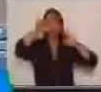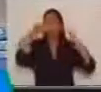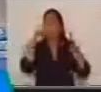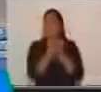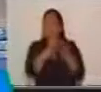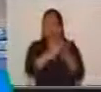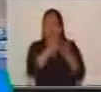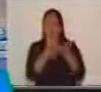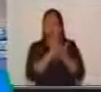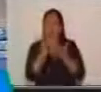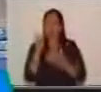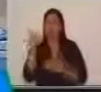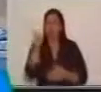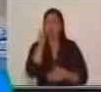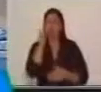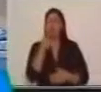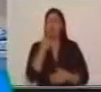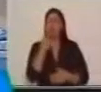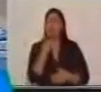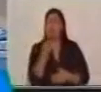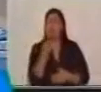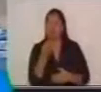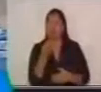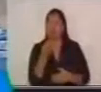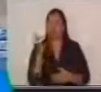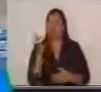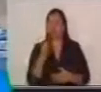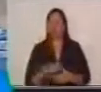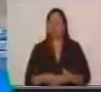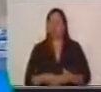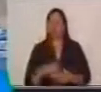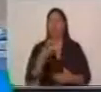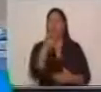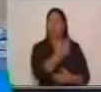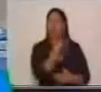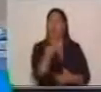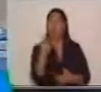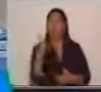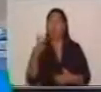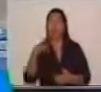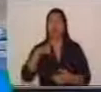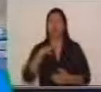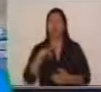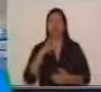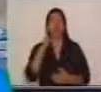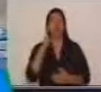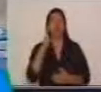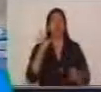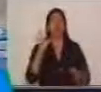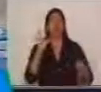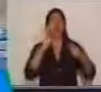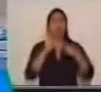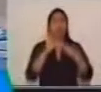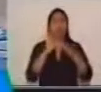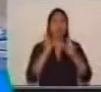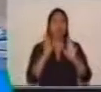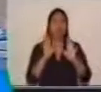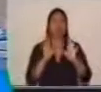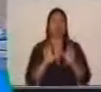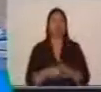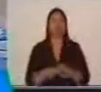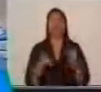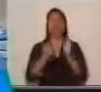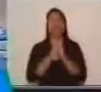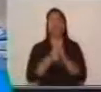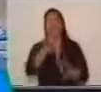acabo de mencionar dentro de los autores, cada una pues tiene una particularidad. Unos pueden ser escritos en